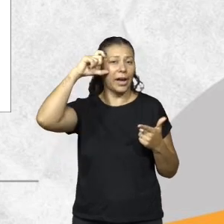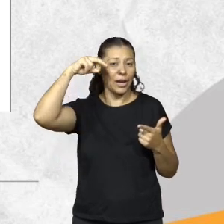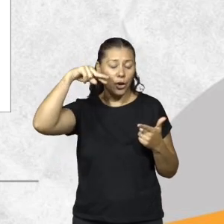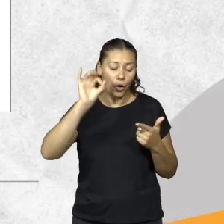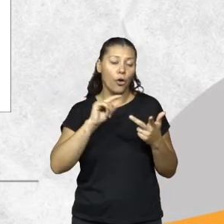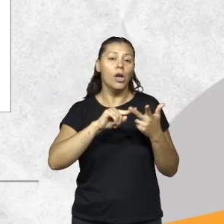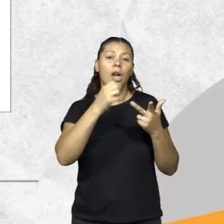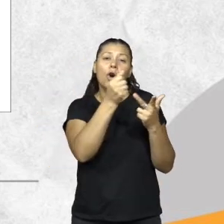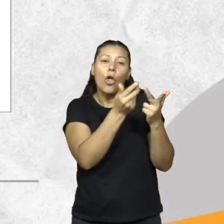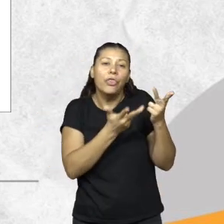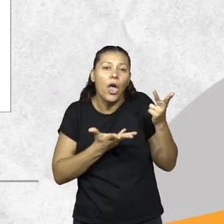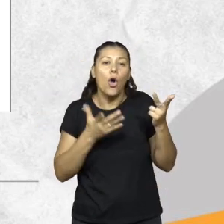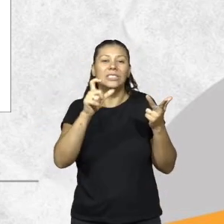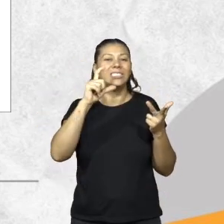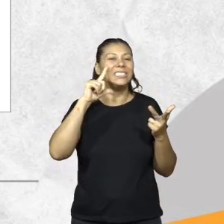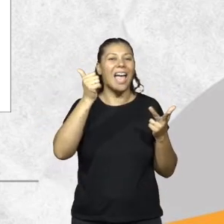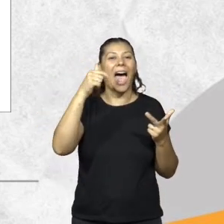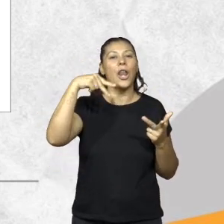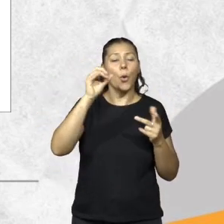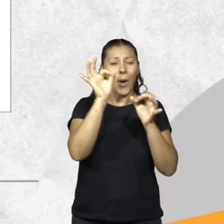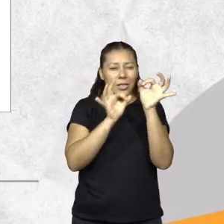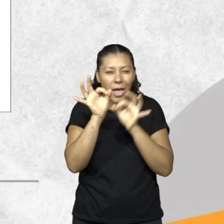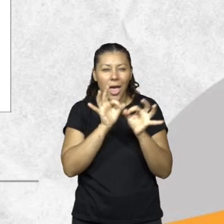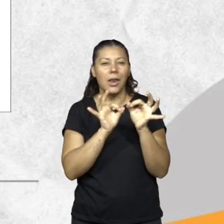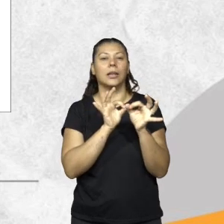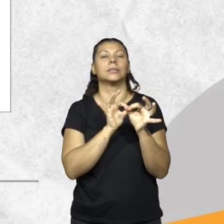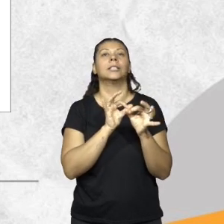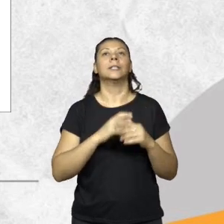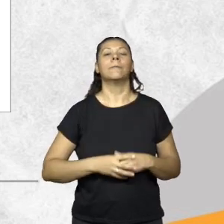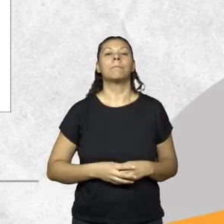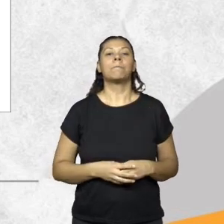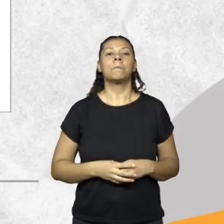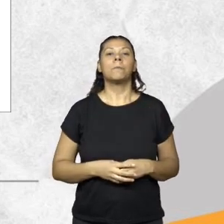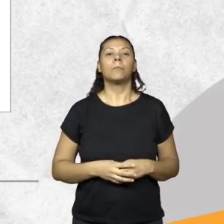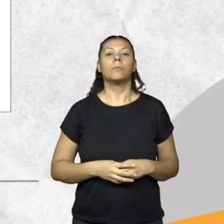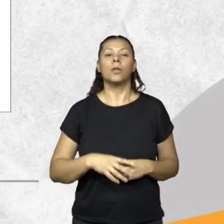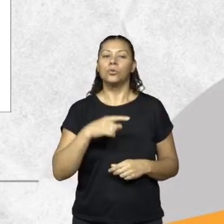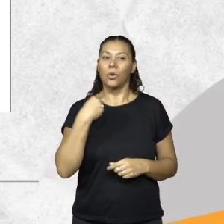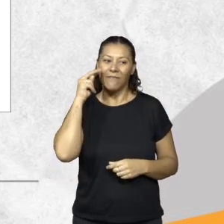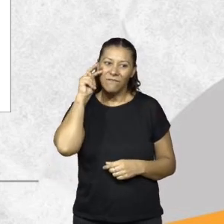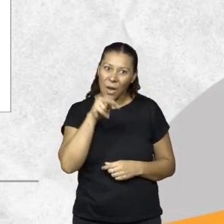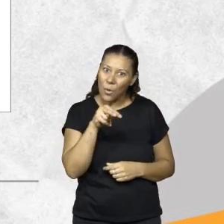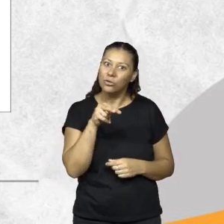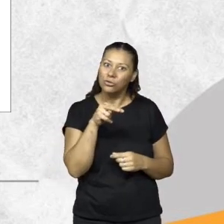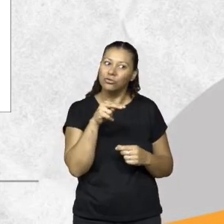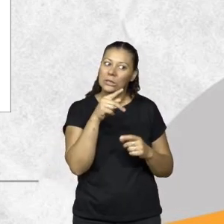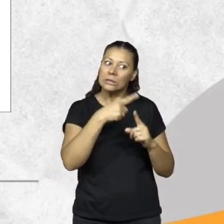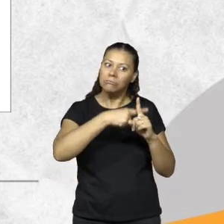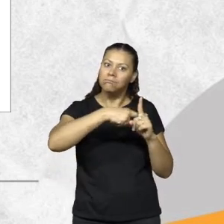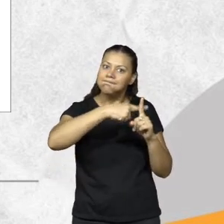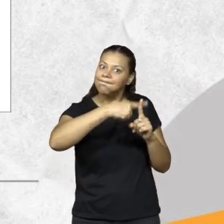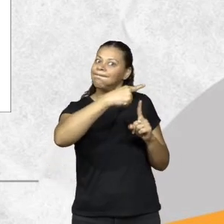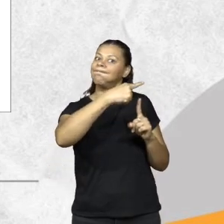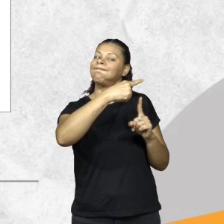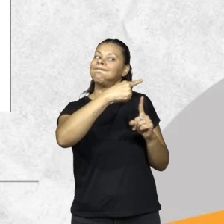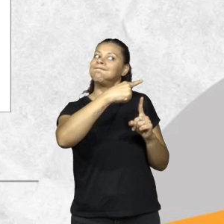cianobacterias. Cuando vemos que hay una cantidad determinada, se pasa a hacer